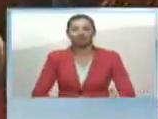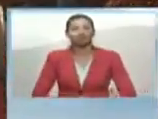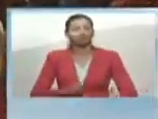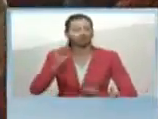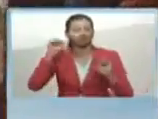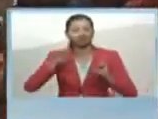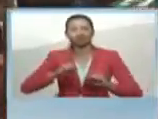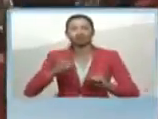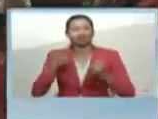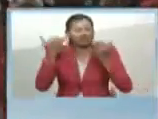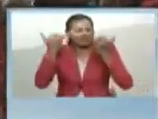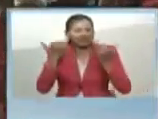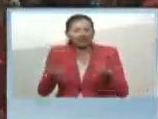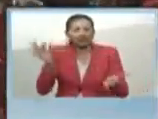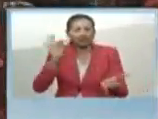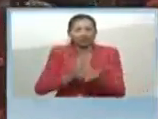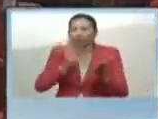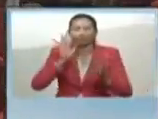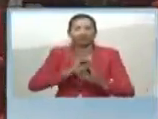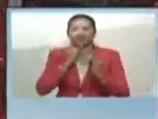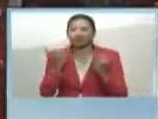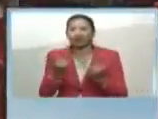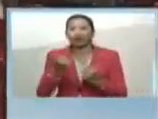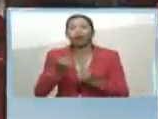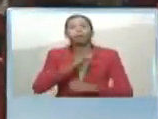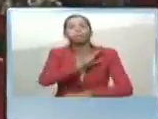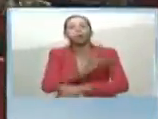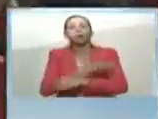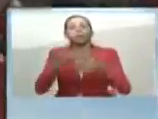De una vez, poder popular.